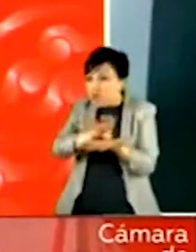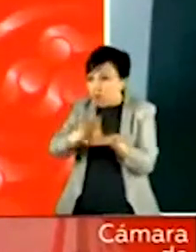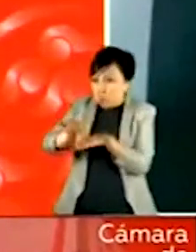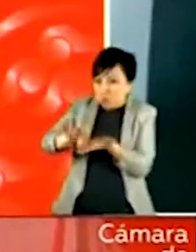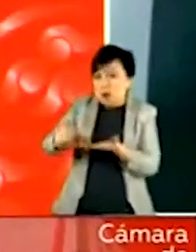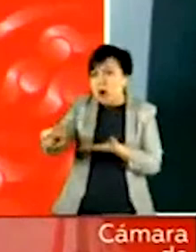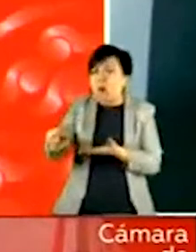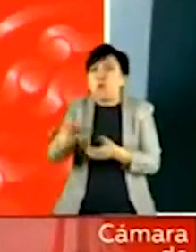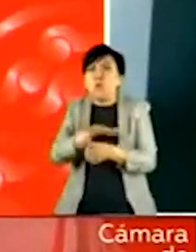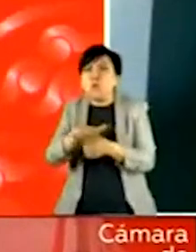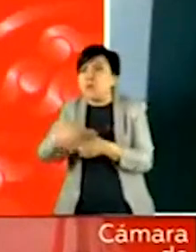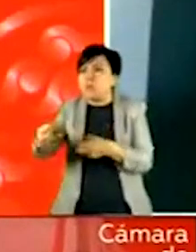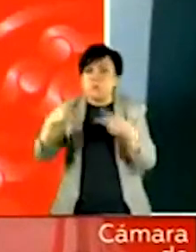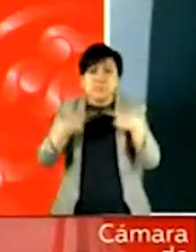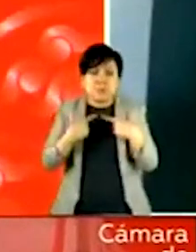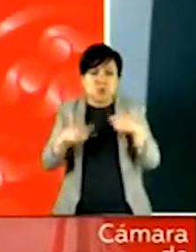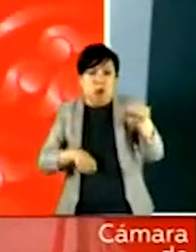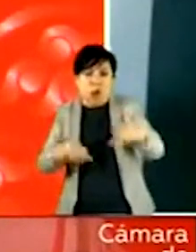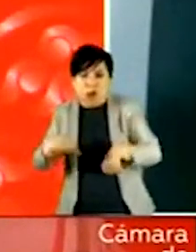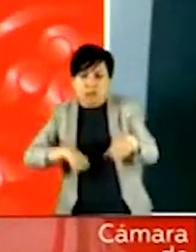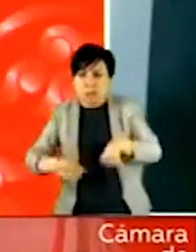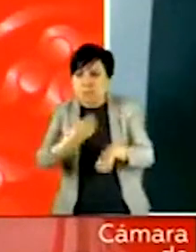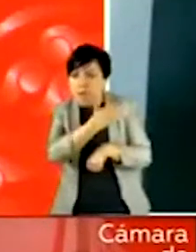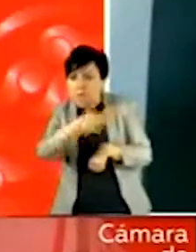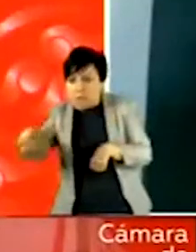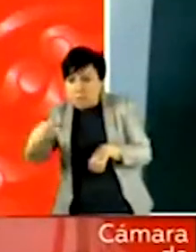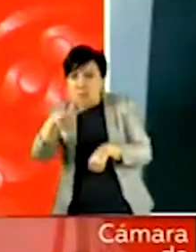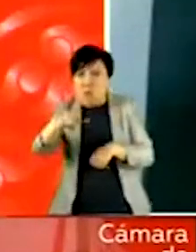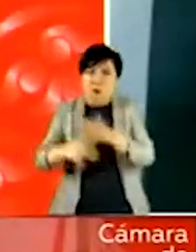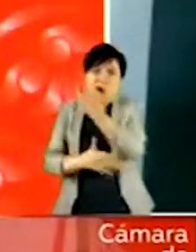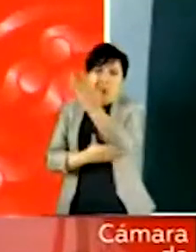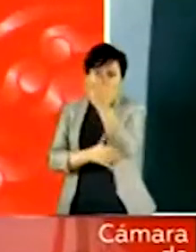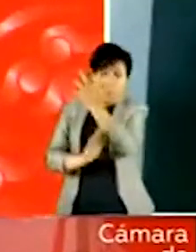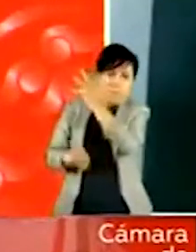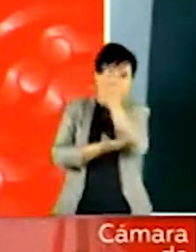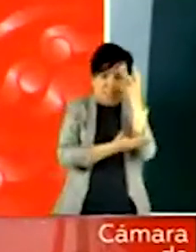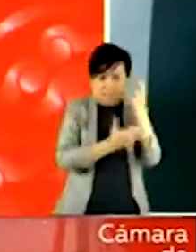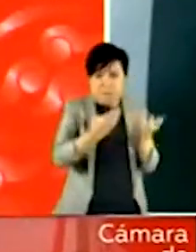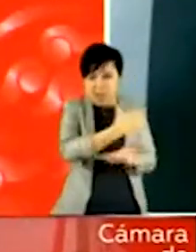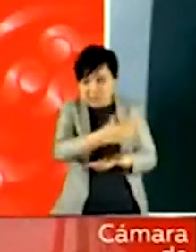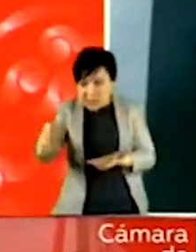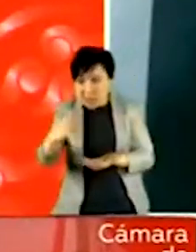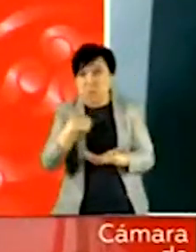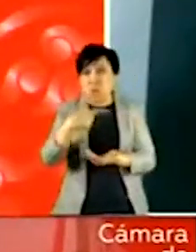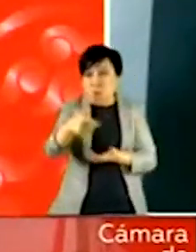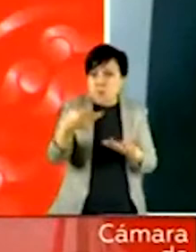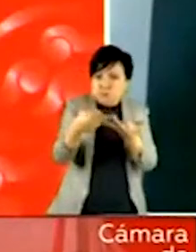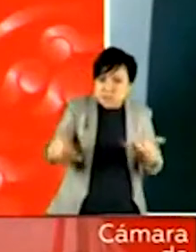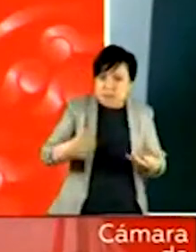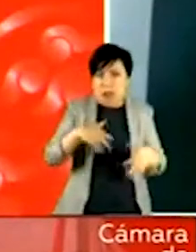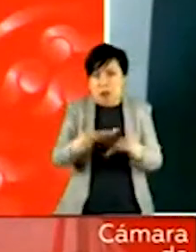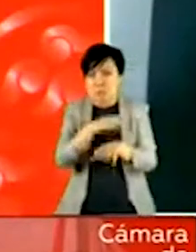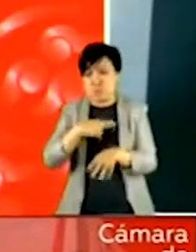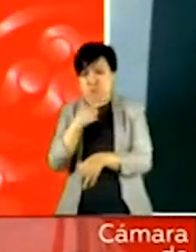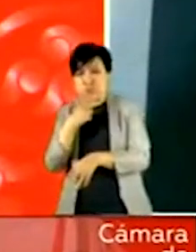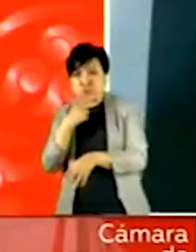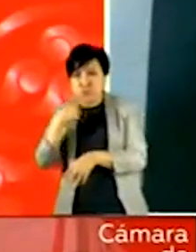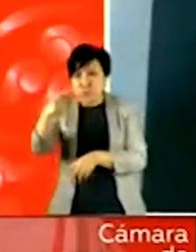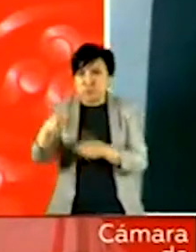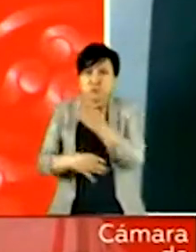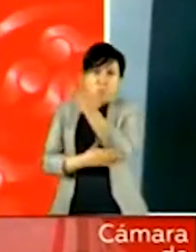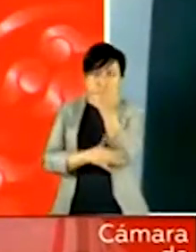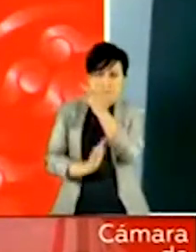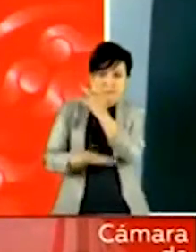actividades agropecuarias en zonas deforestadas o para aquellas que propician el cambio de uso de suelo de terrenos forestales